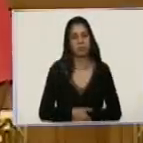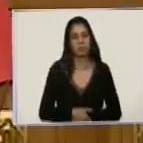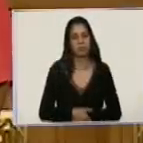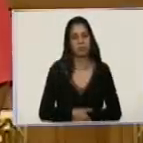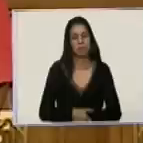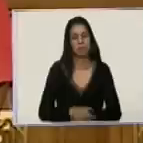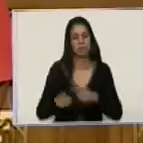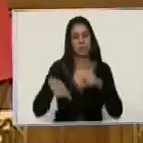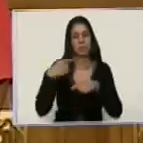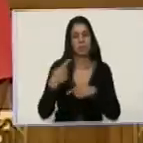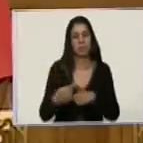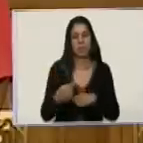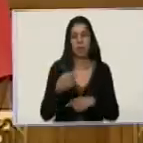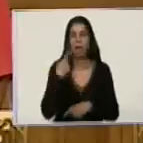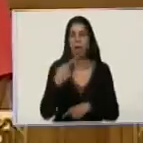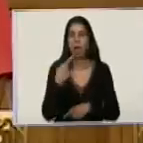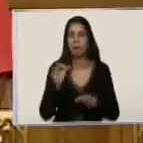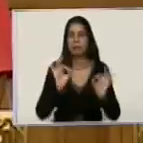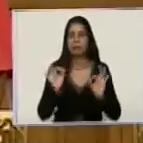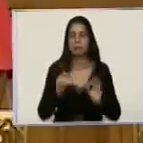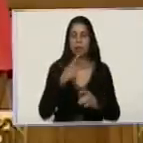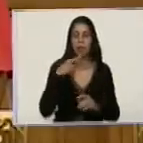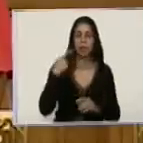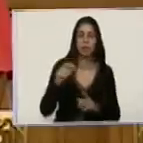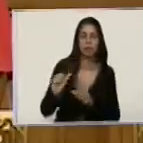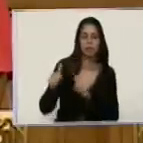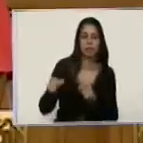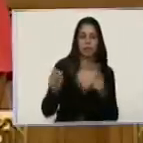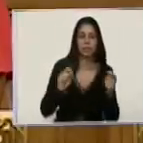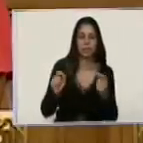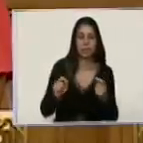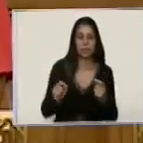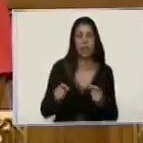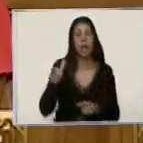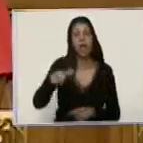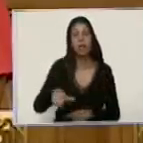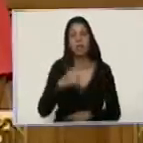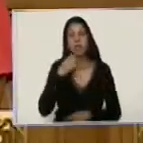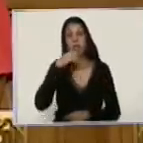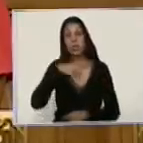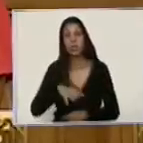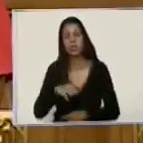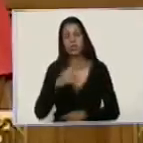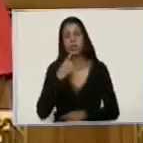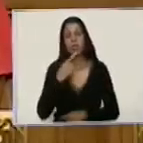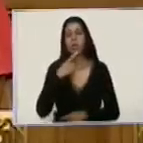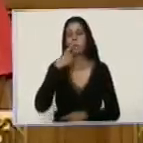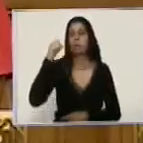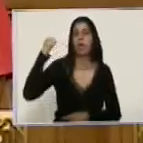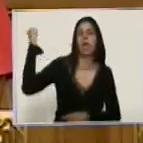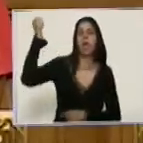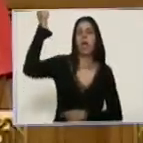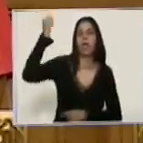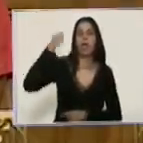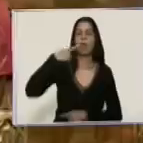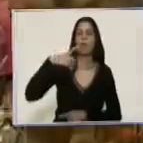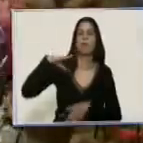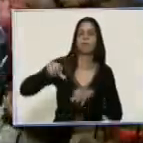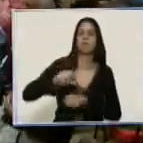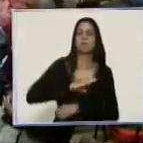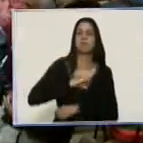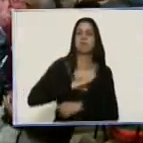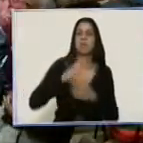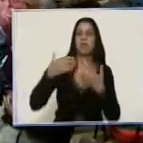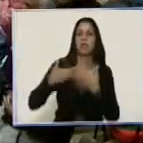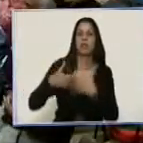Y después, no lo quiero mencionar para no entrar en debate, pero a quien la historia nuestra pone como héroe del nacionalismo petrolero es uno